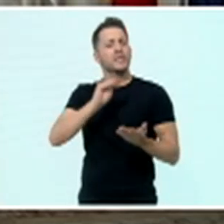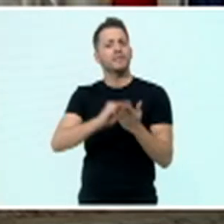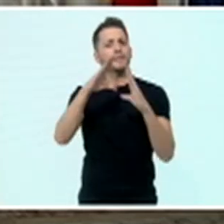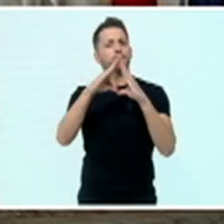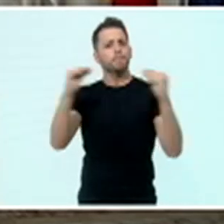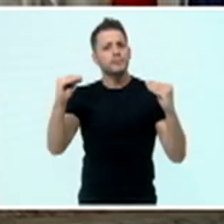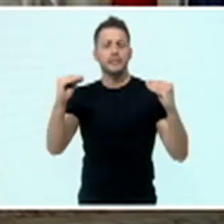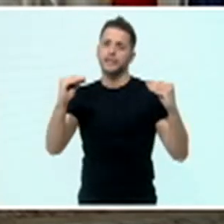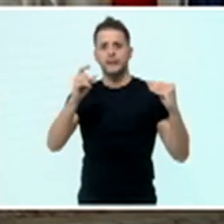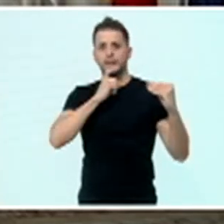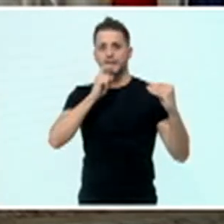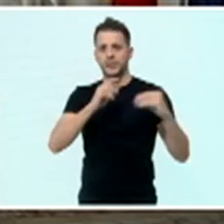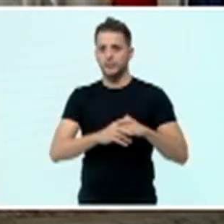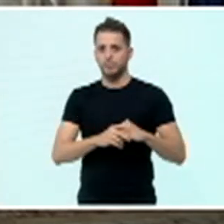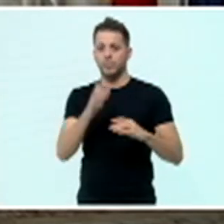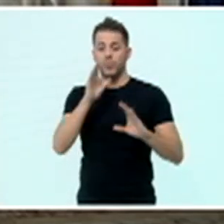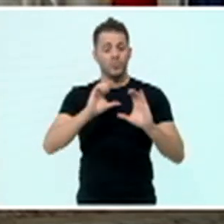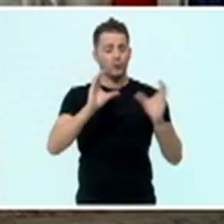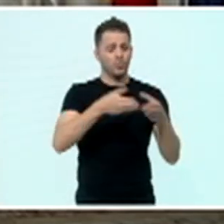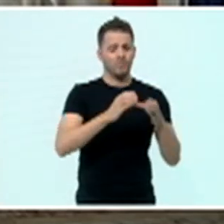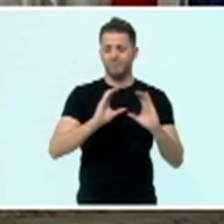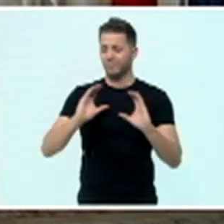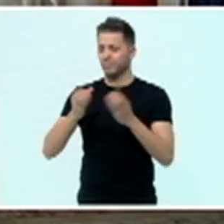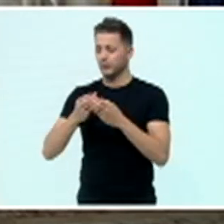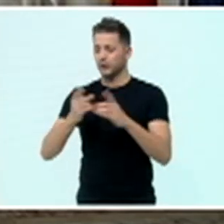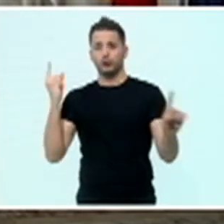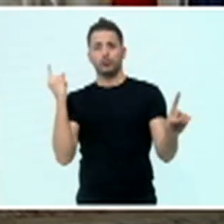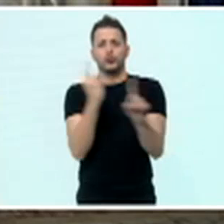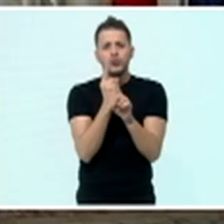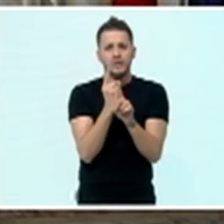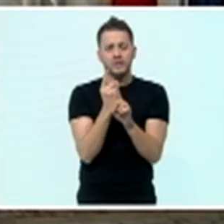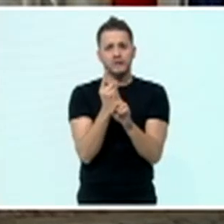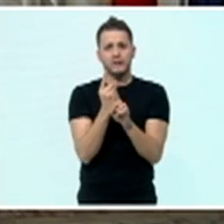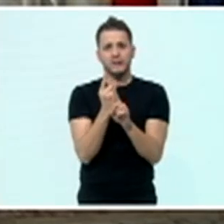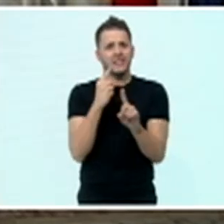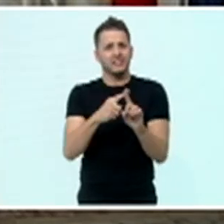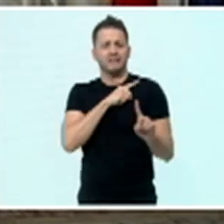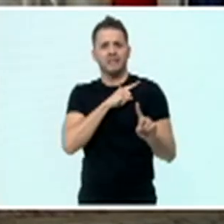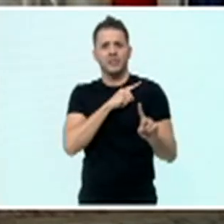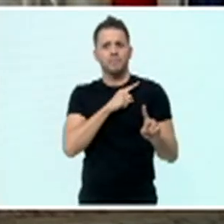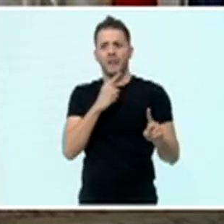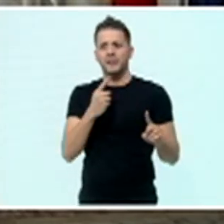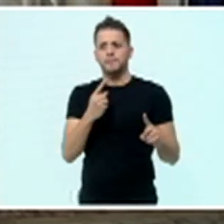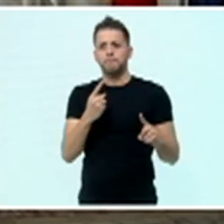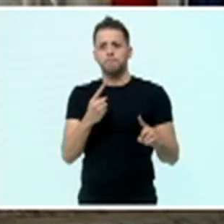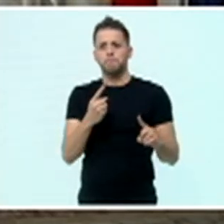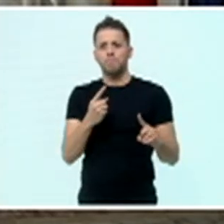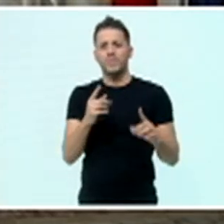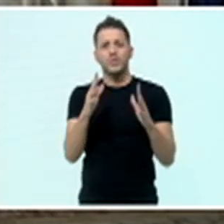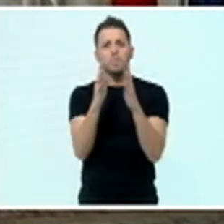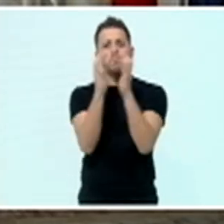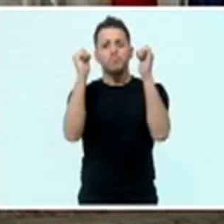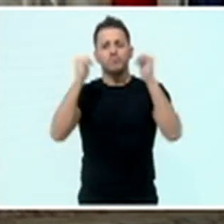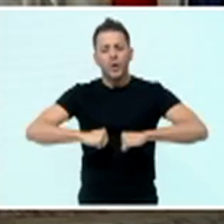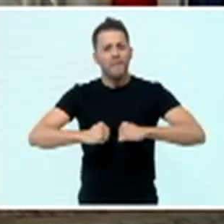Hay un excesivo frentismo, hay mucho maniqueísmo, hay una falta absoluta de grandes